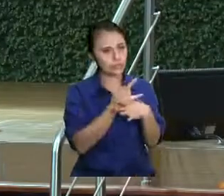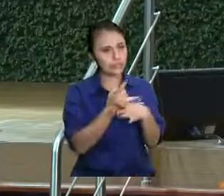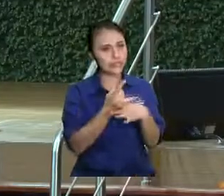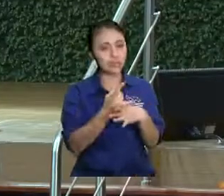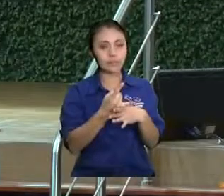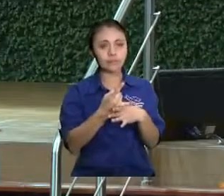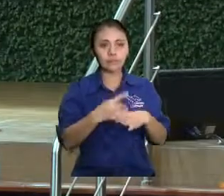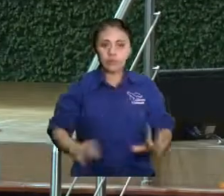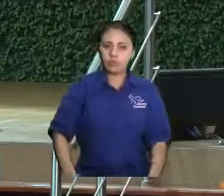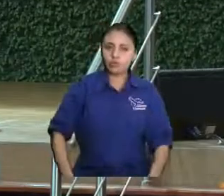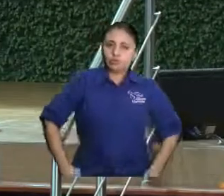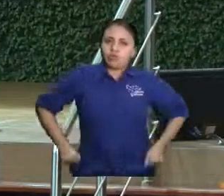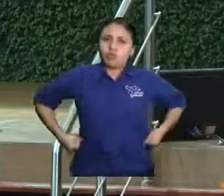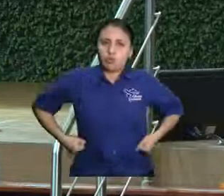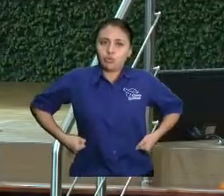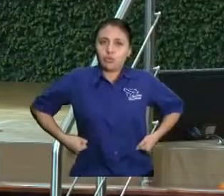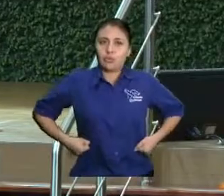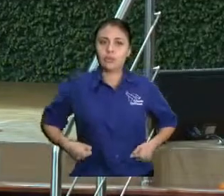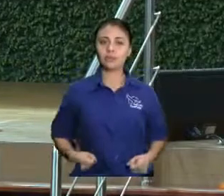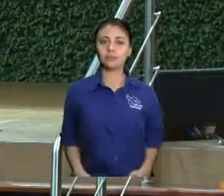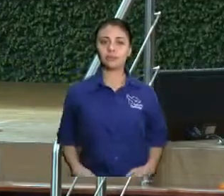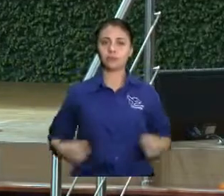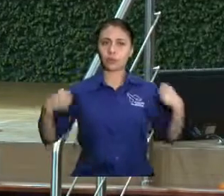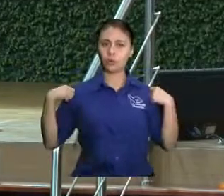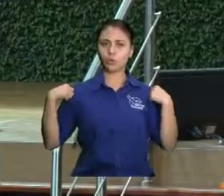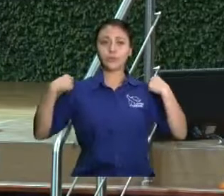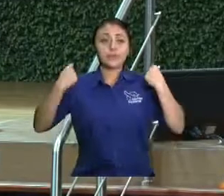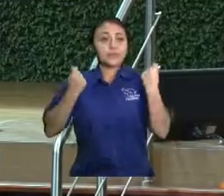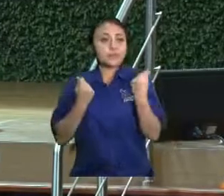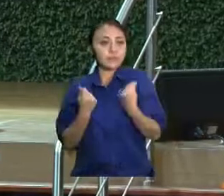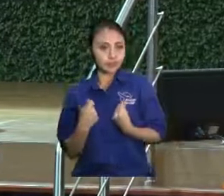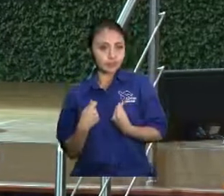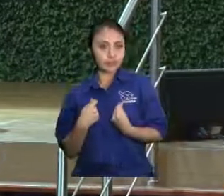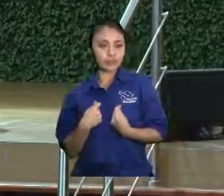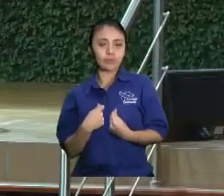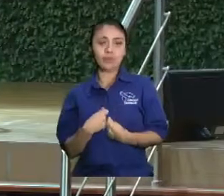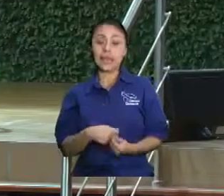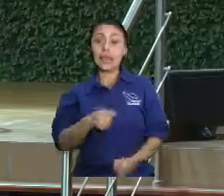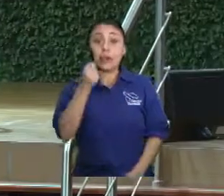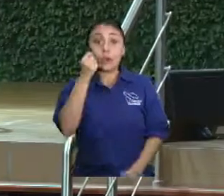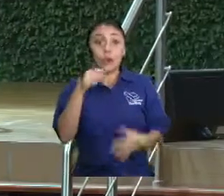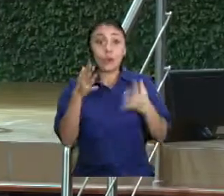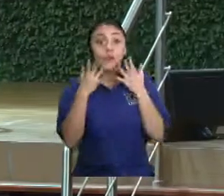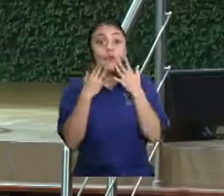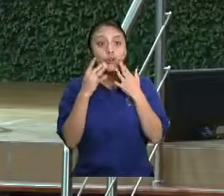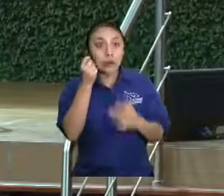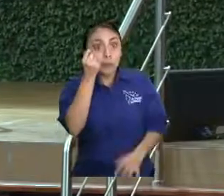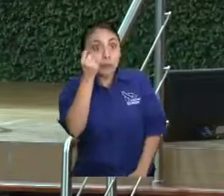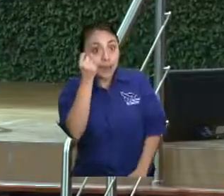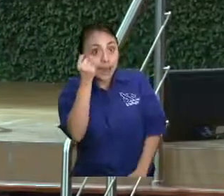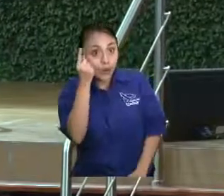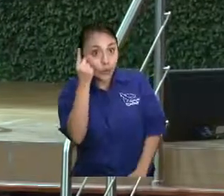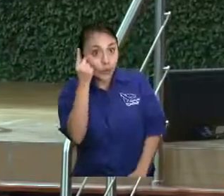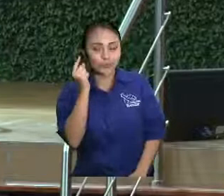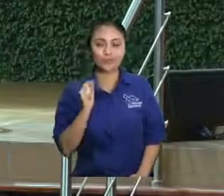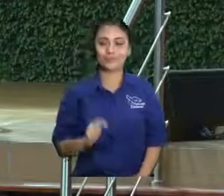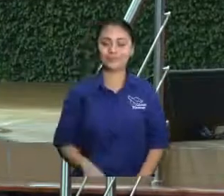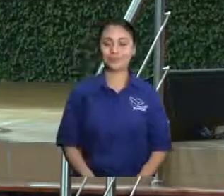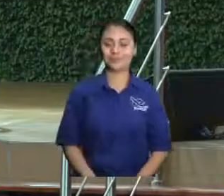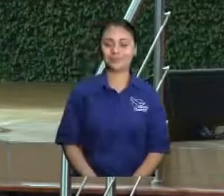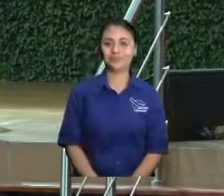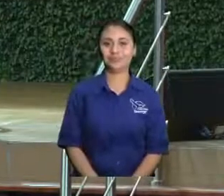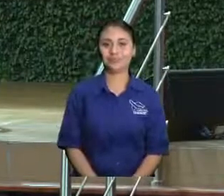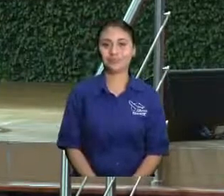su guardarropas tienen más ropa blanca que nosotros. En el caso mío, tal vez camisas blancas, ahí sí les gano.